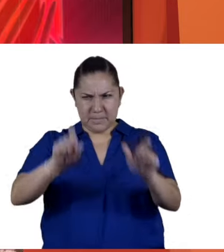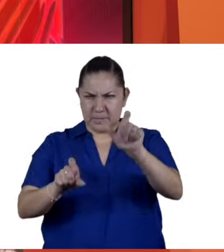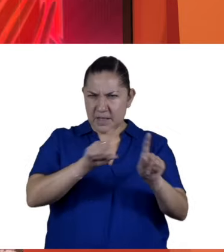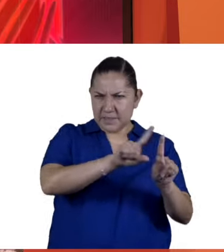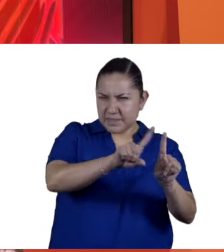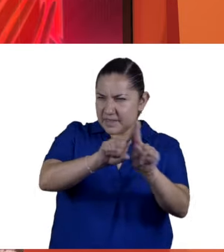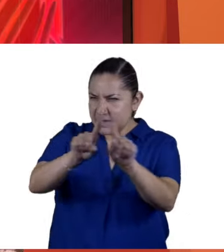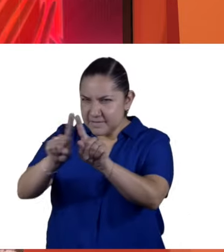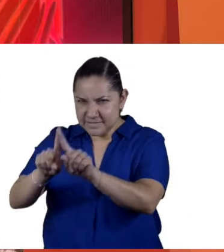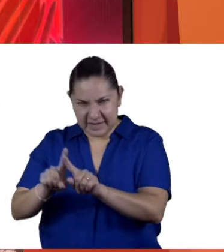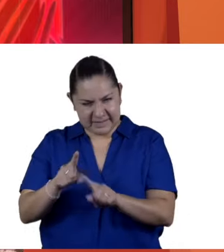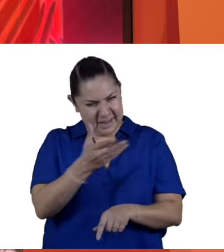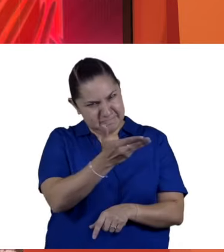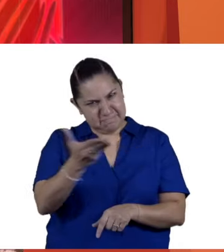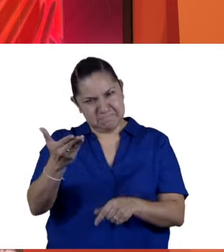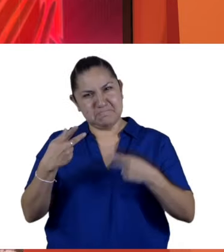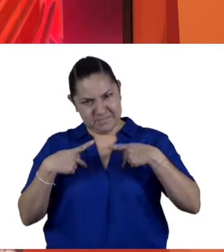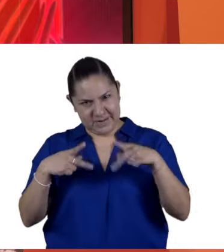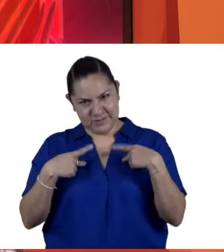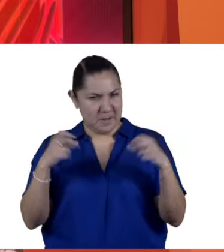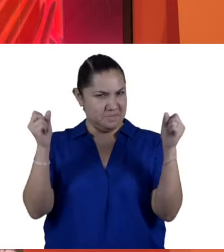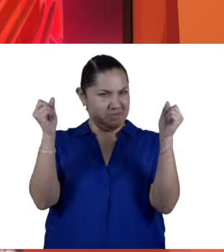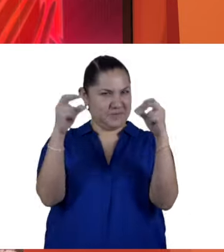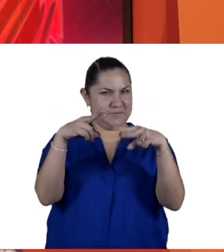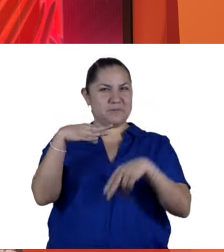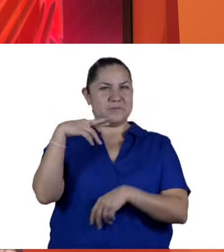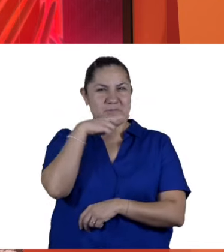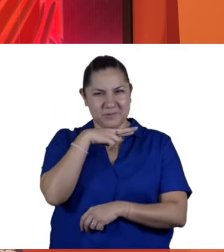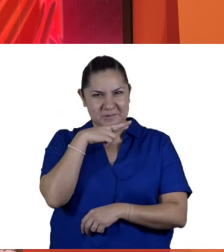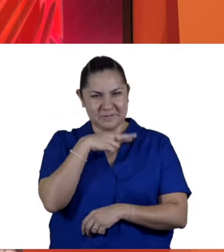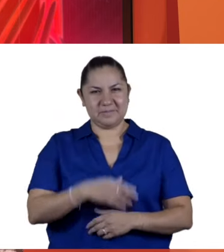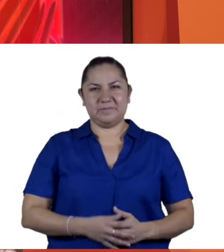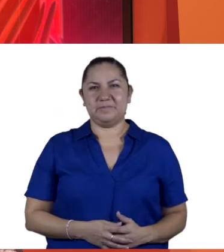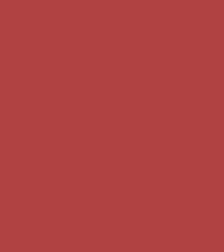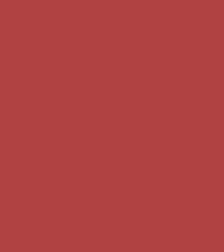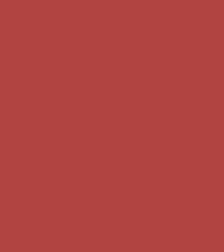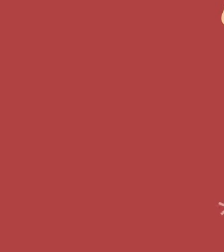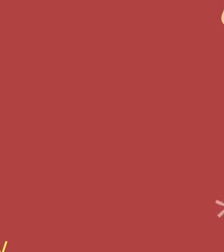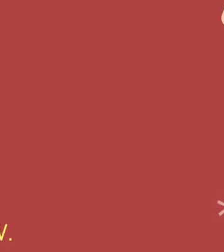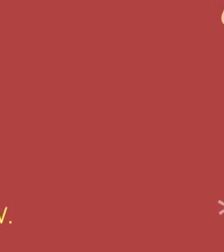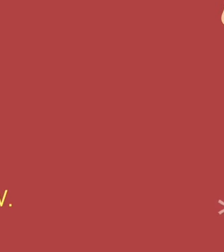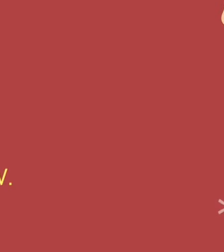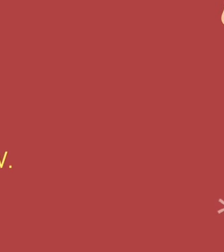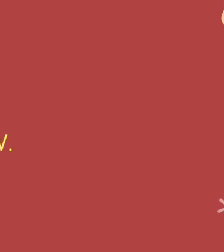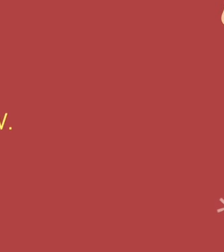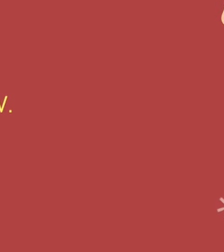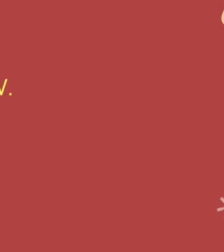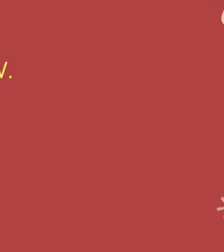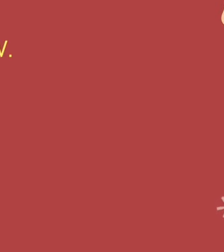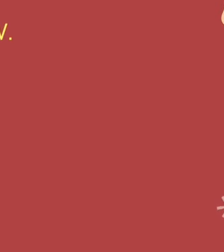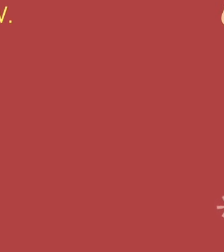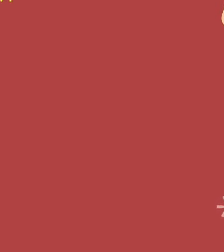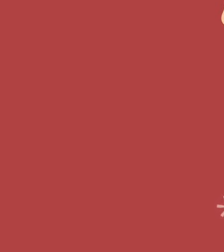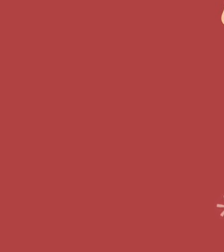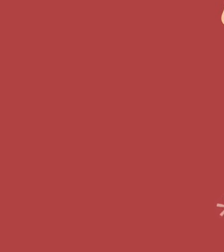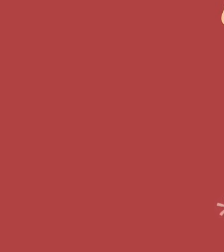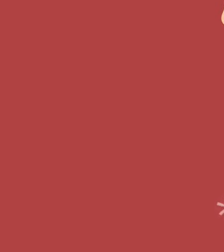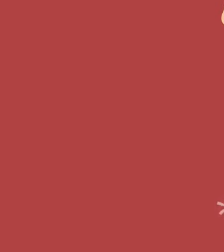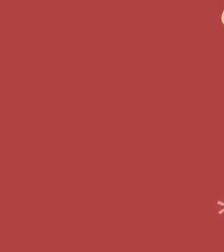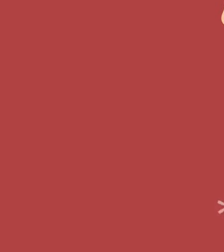irrepetibles que son las personas. Nos vemos pronto. Persona, persona, persona,